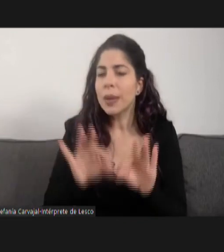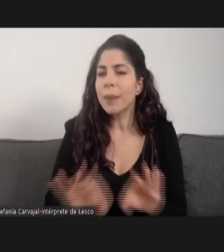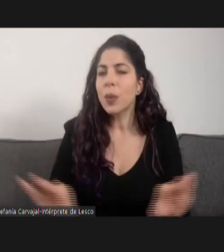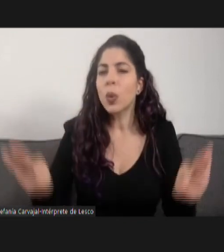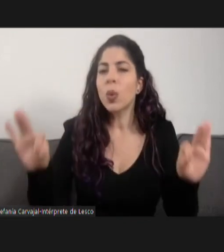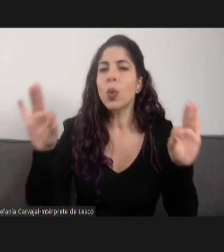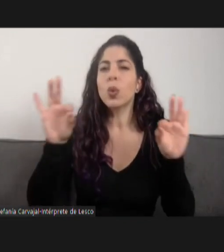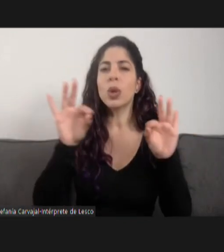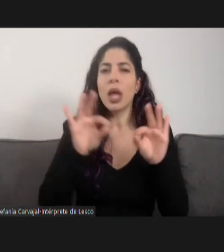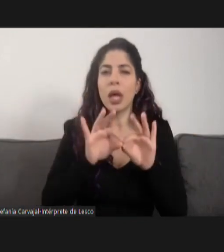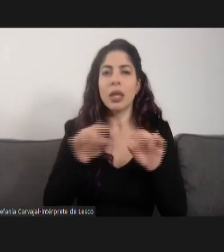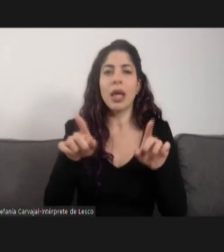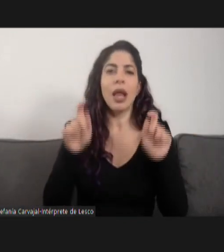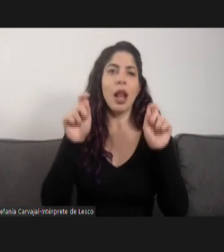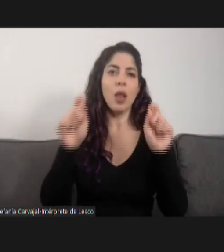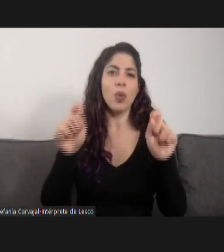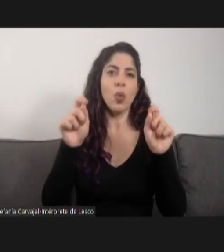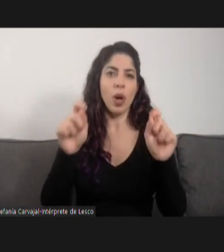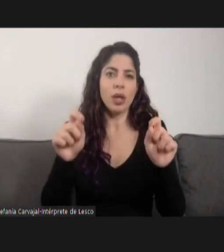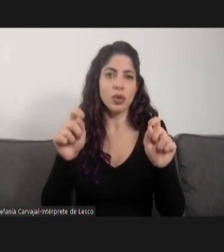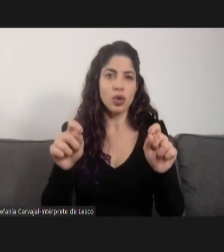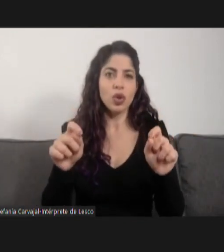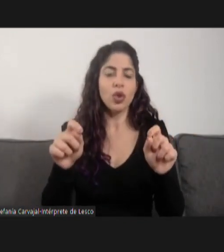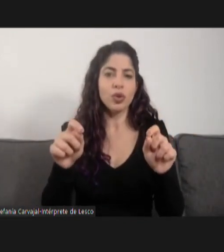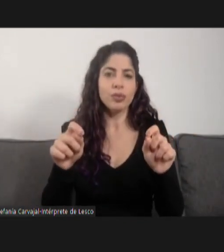que tiene también la educación en el sentido del